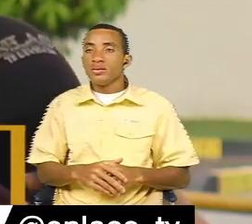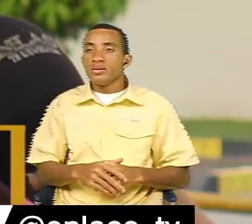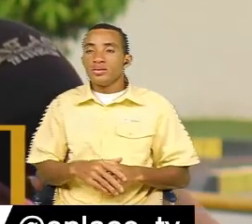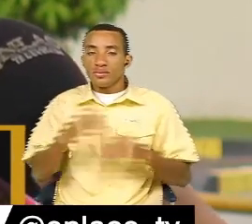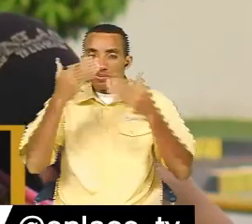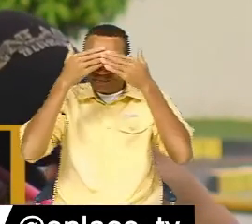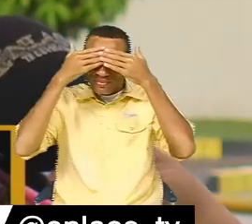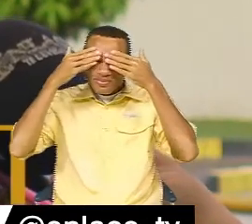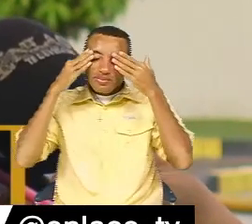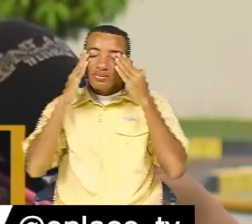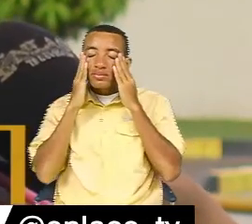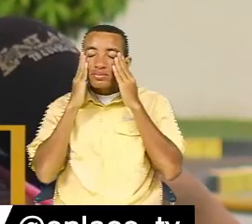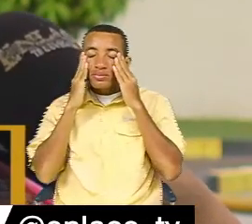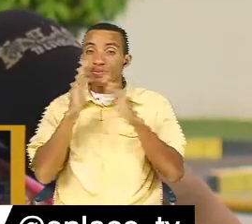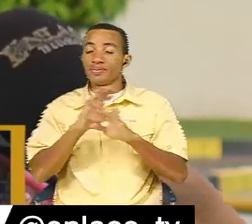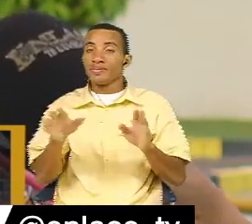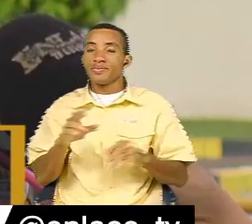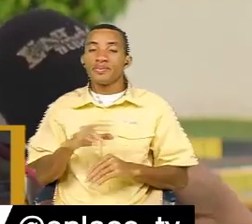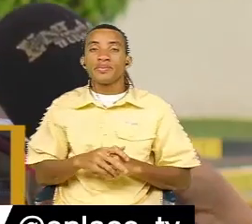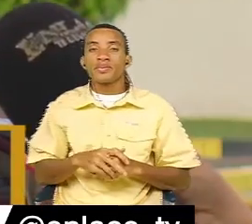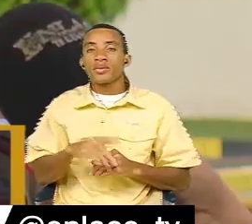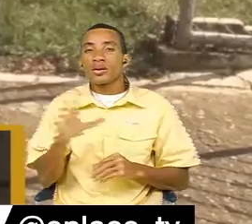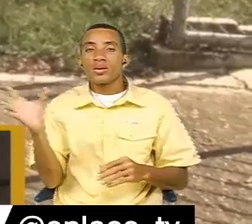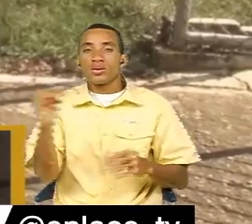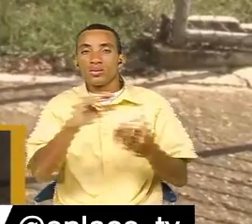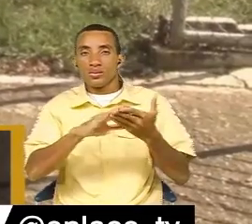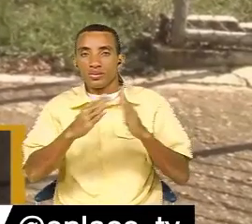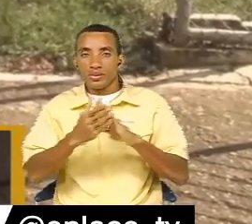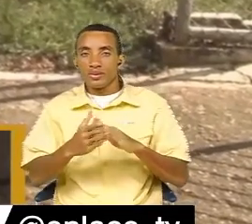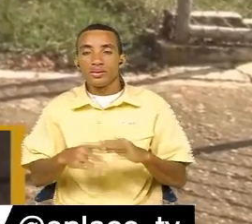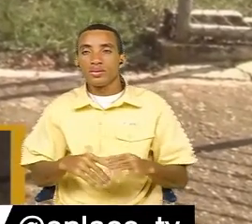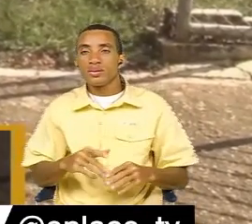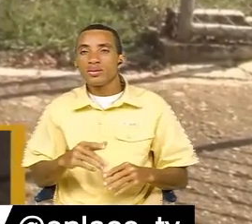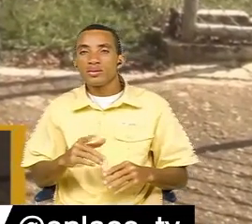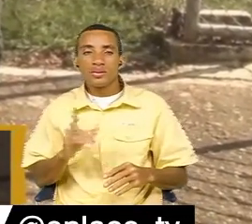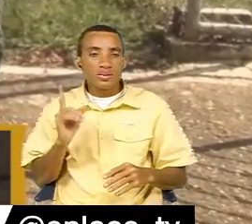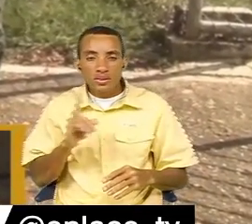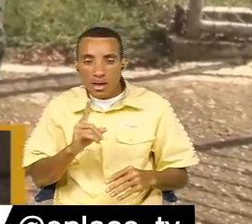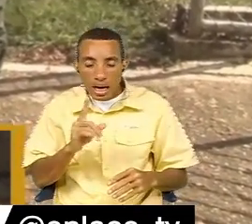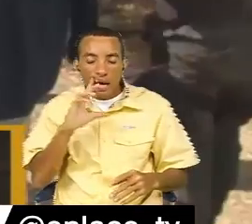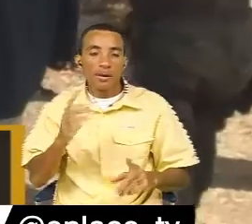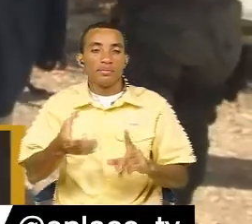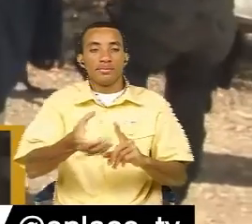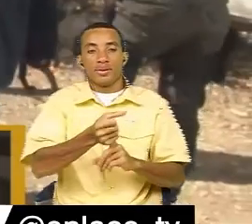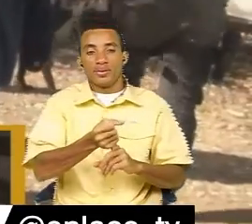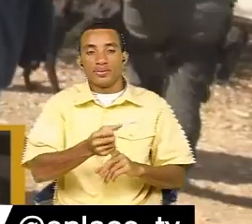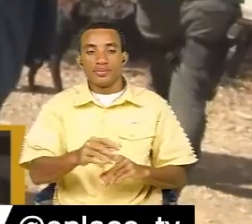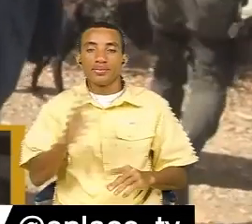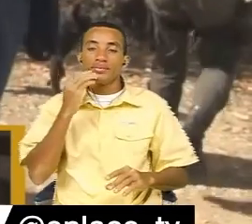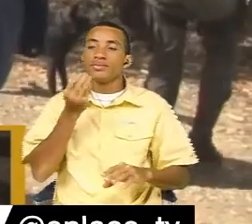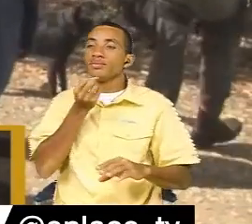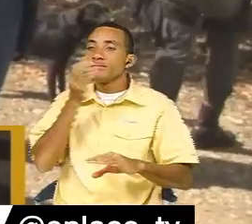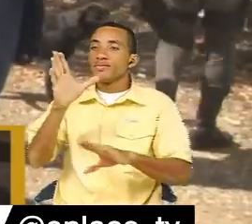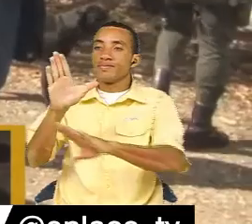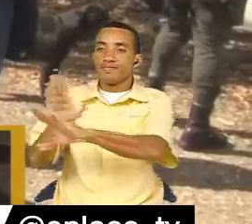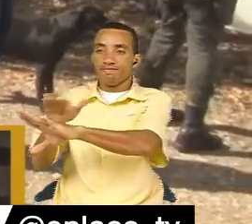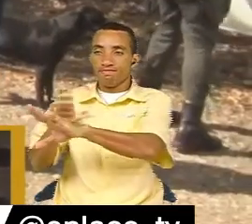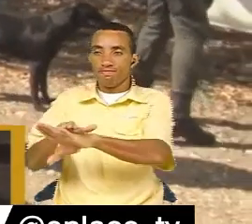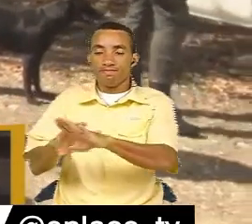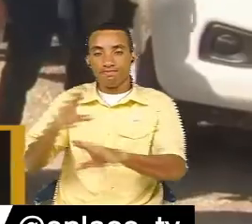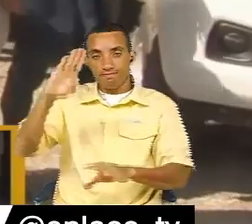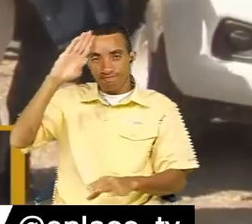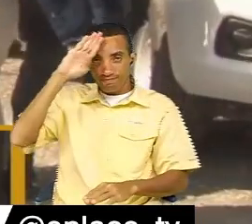ojos, y fueron miembros de la comunidad los que luego de varias horas lo lograron ubicar y dieron aviso a las autoridades,